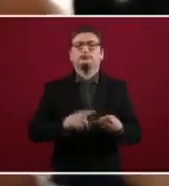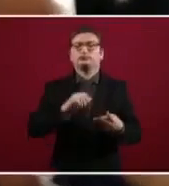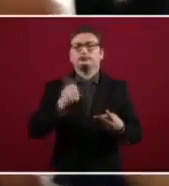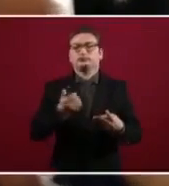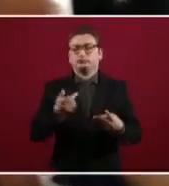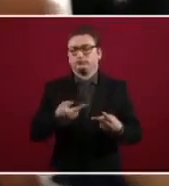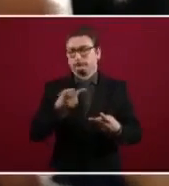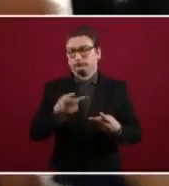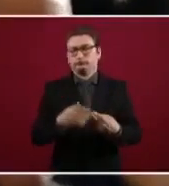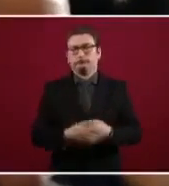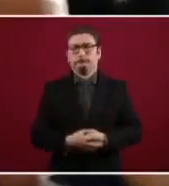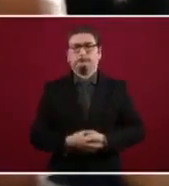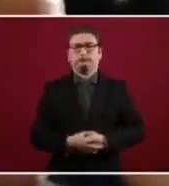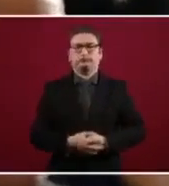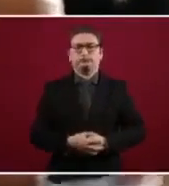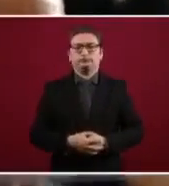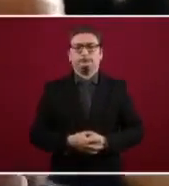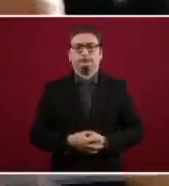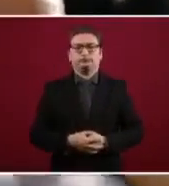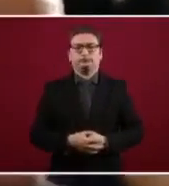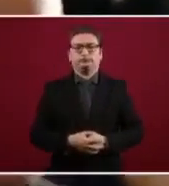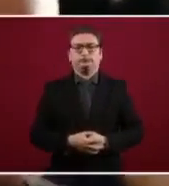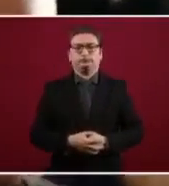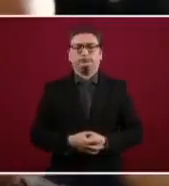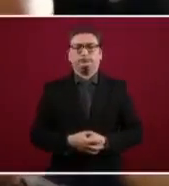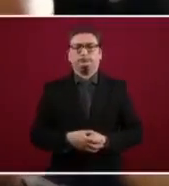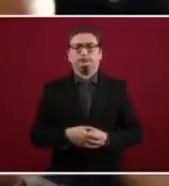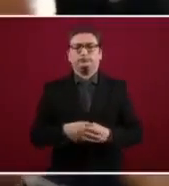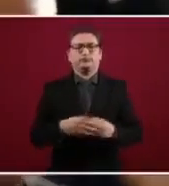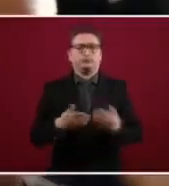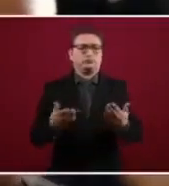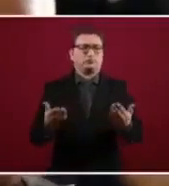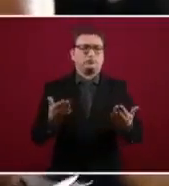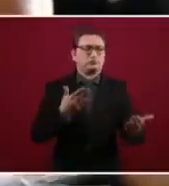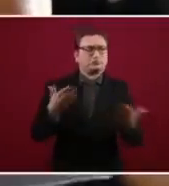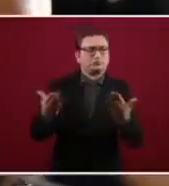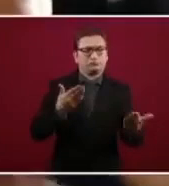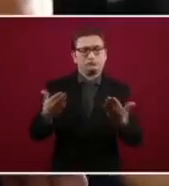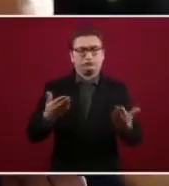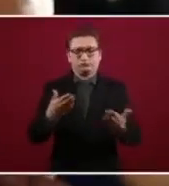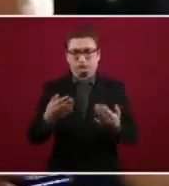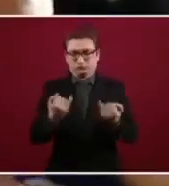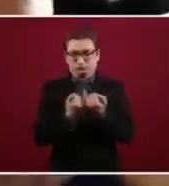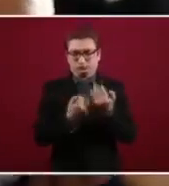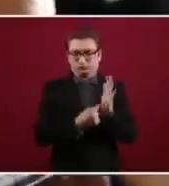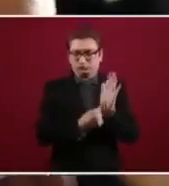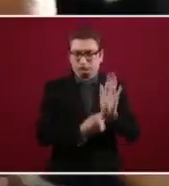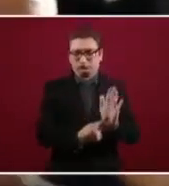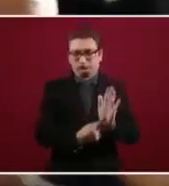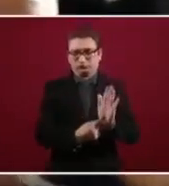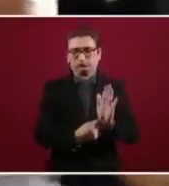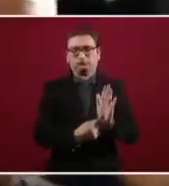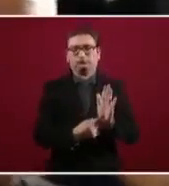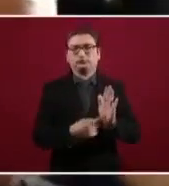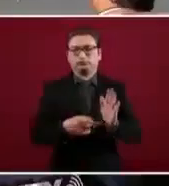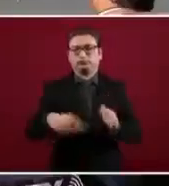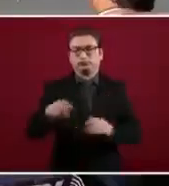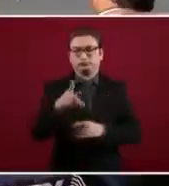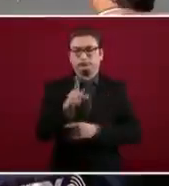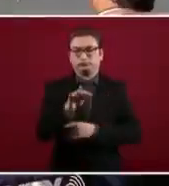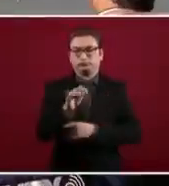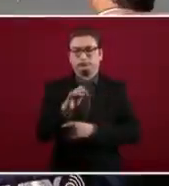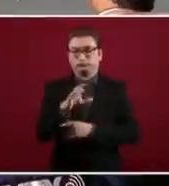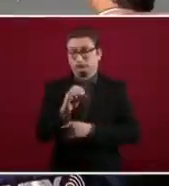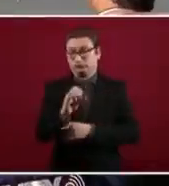segundo tema el segundo punto en el quién es quién se va a presentar tal cual por parte de profeco